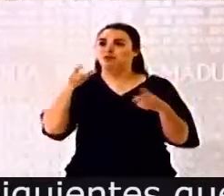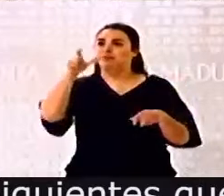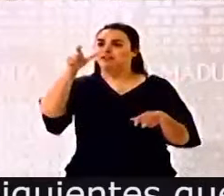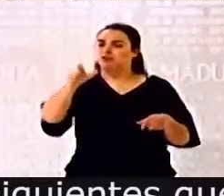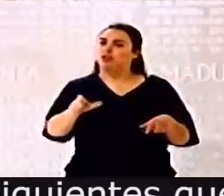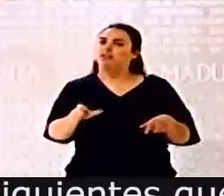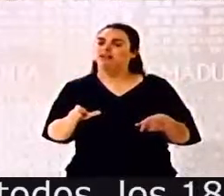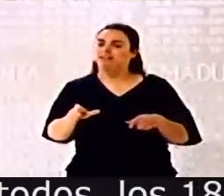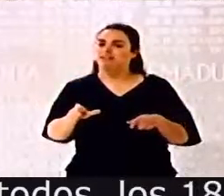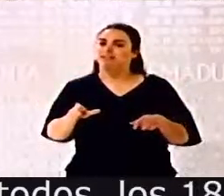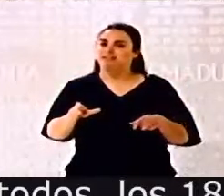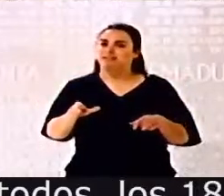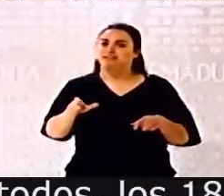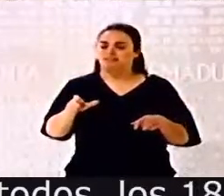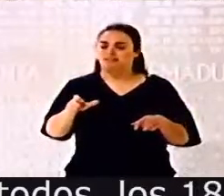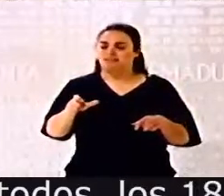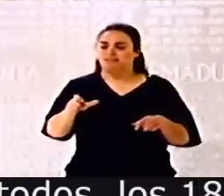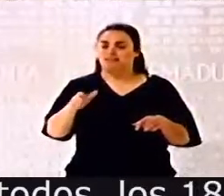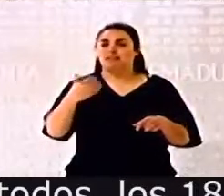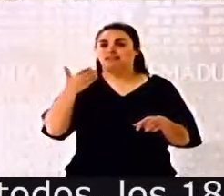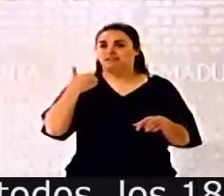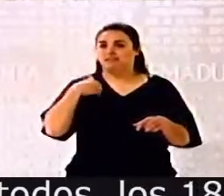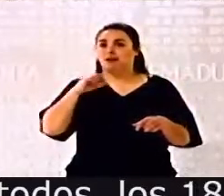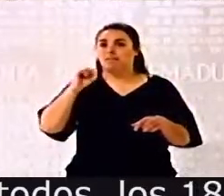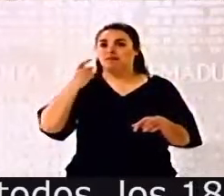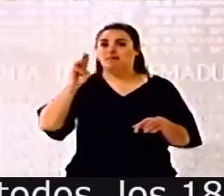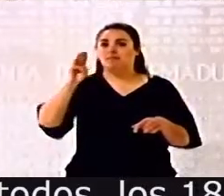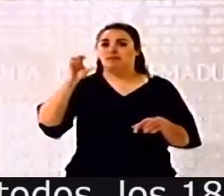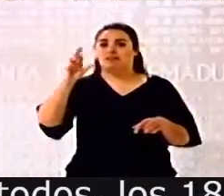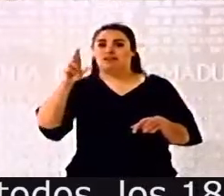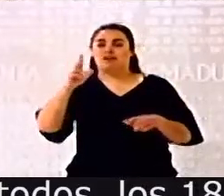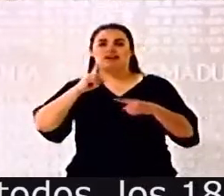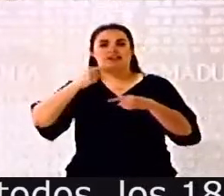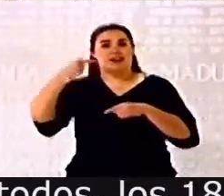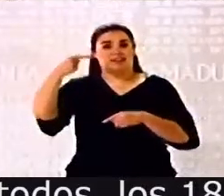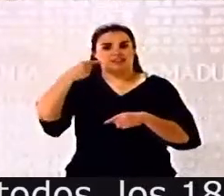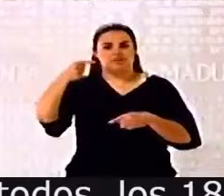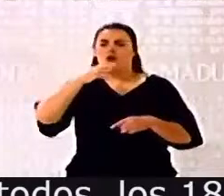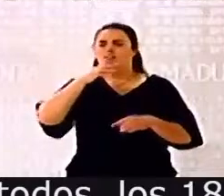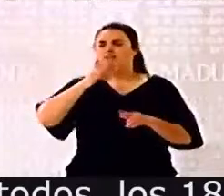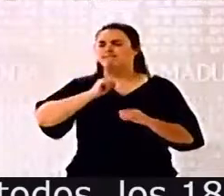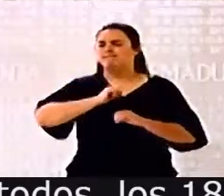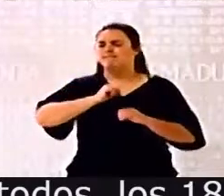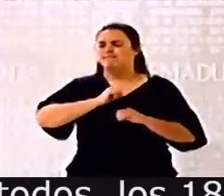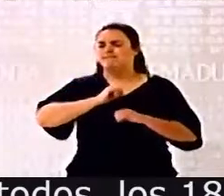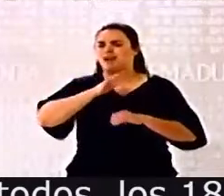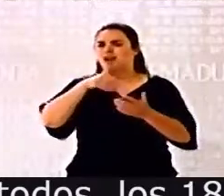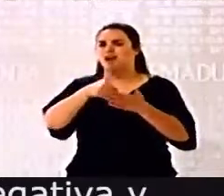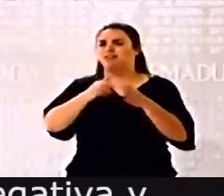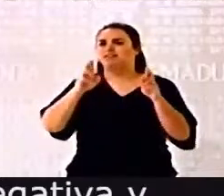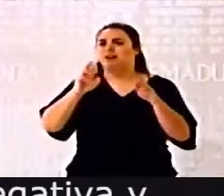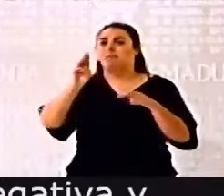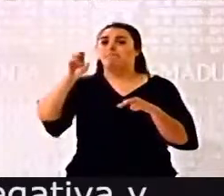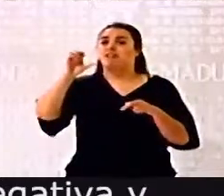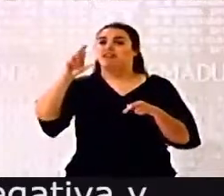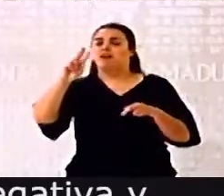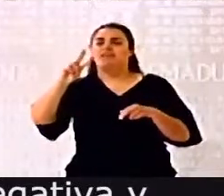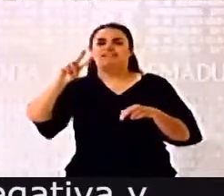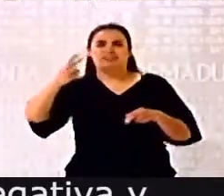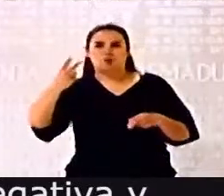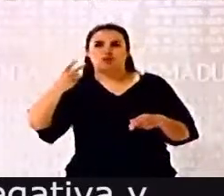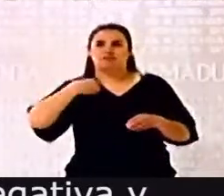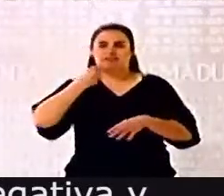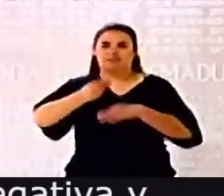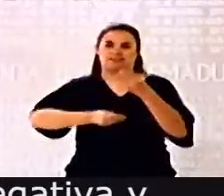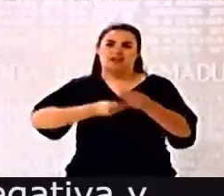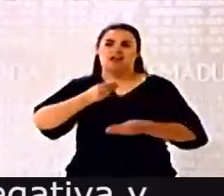personas que ya nos han dado la primera PCR negativa y que estamos esperando una segunda confirmación de PCR que